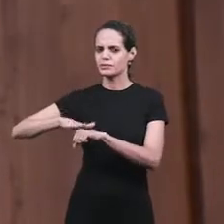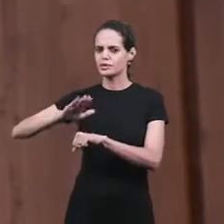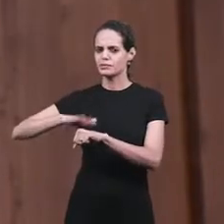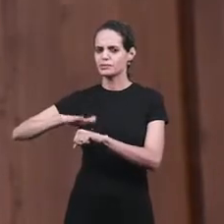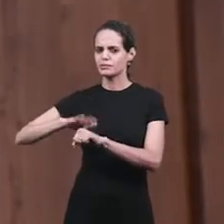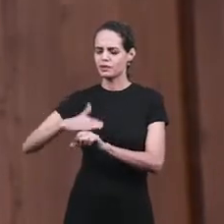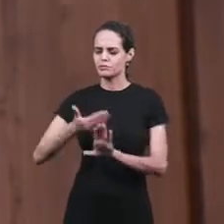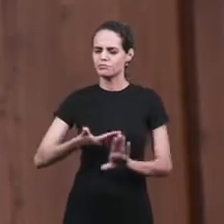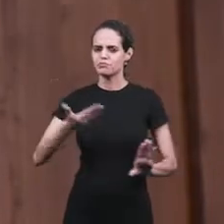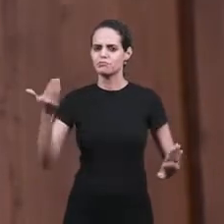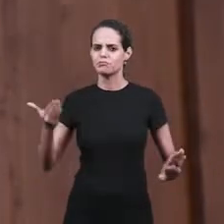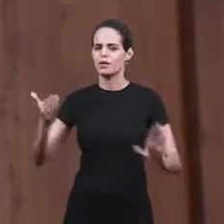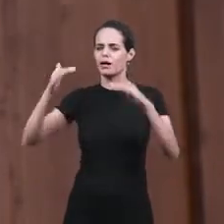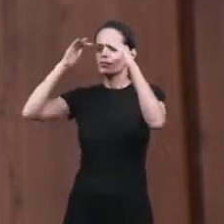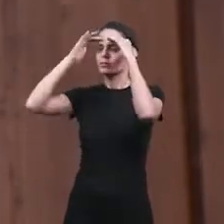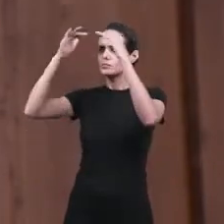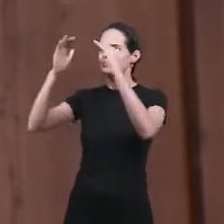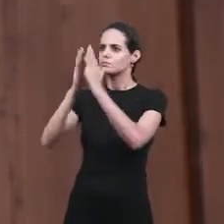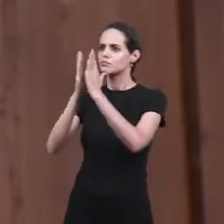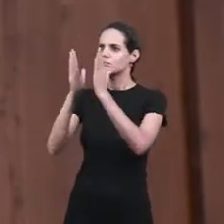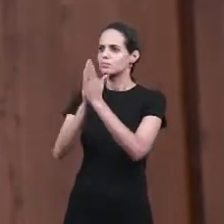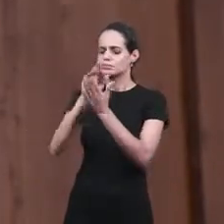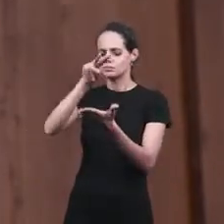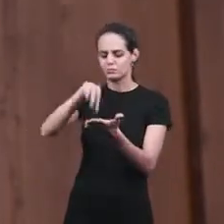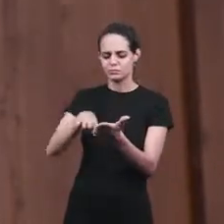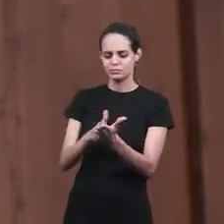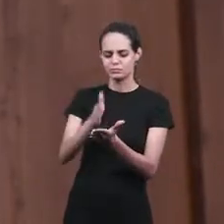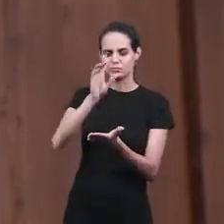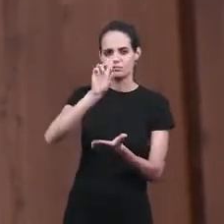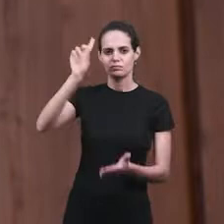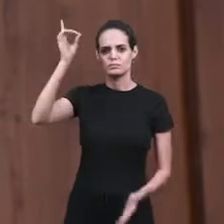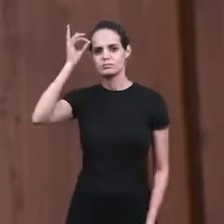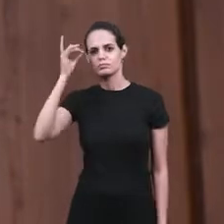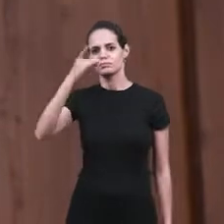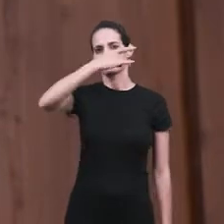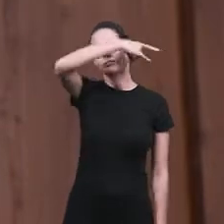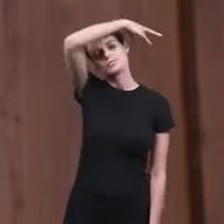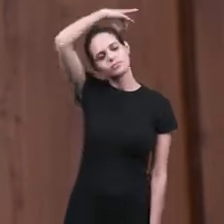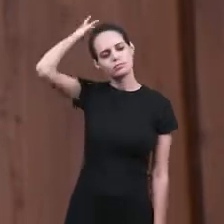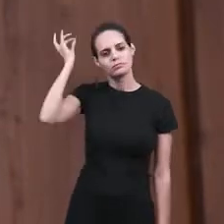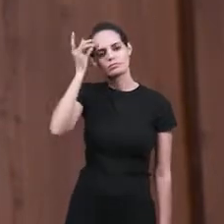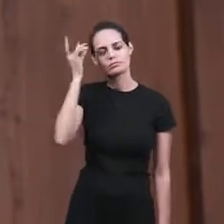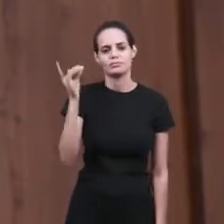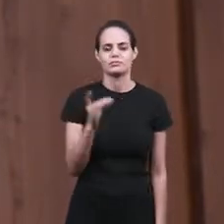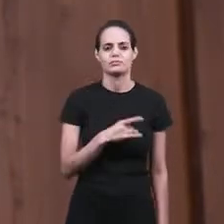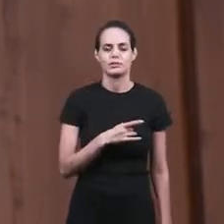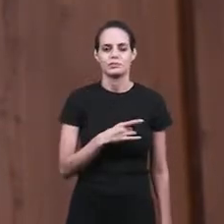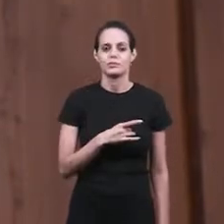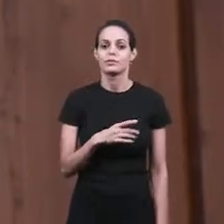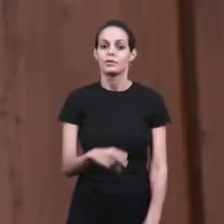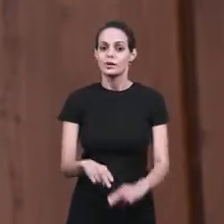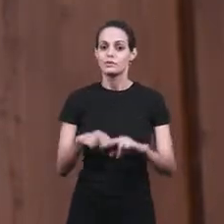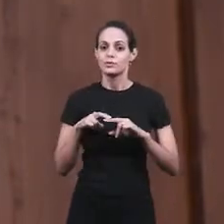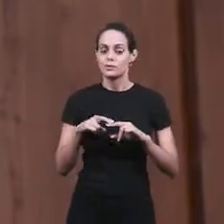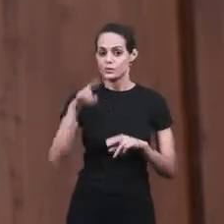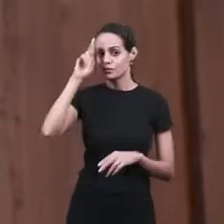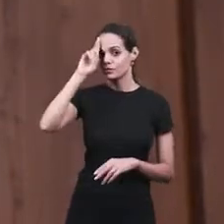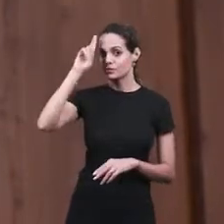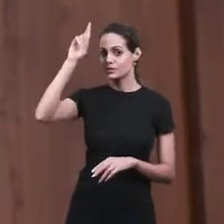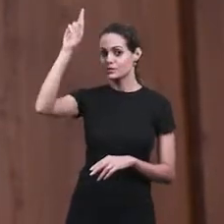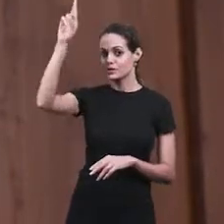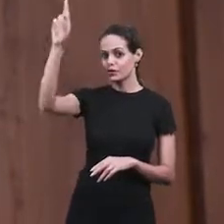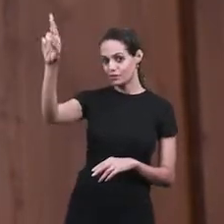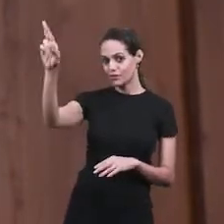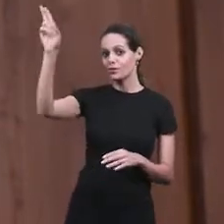corazón. Santificarte, leer la palabra, ser lleno del Espíritu Santo, para que el Señor cuando vuelva te